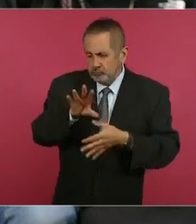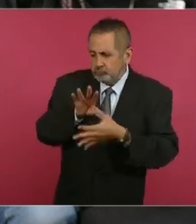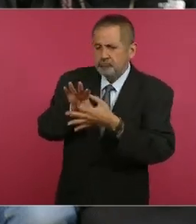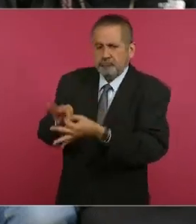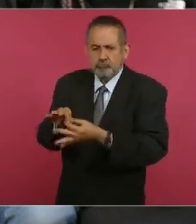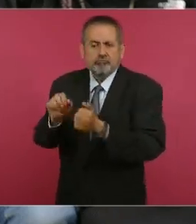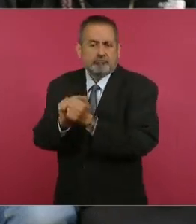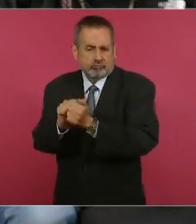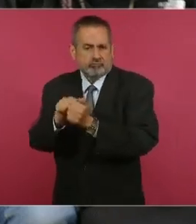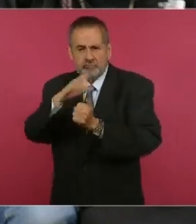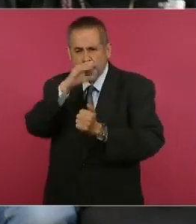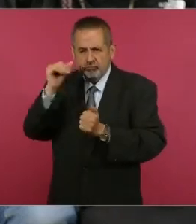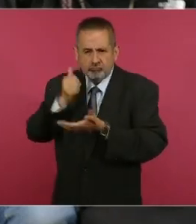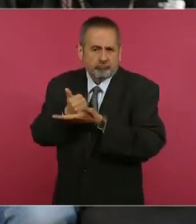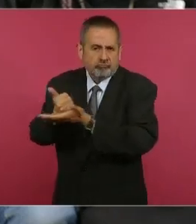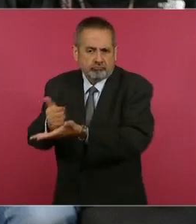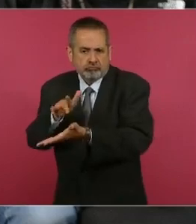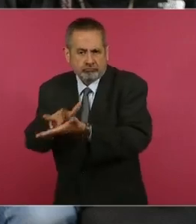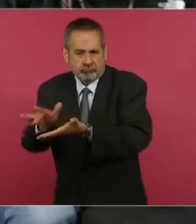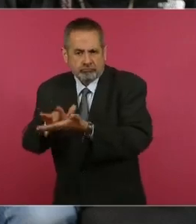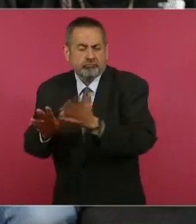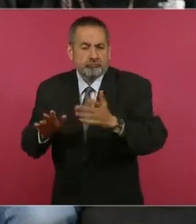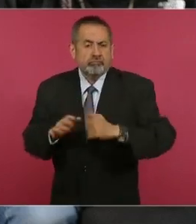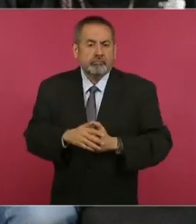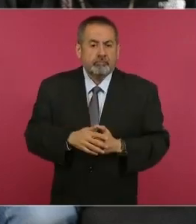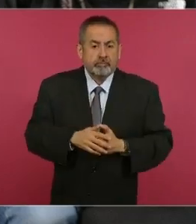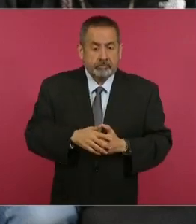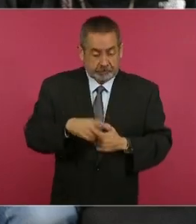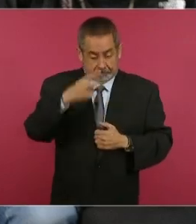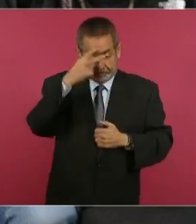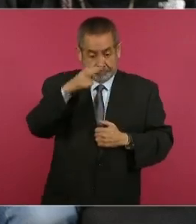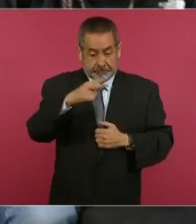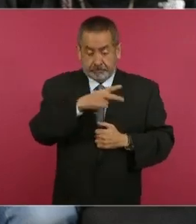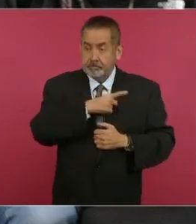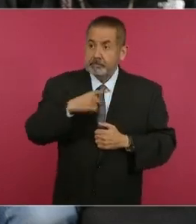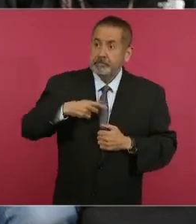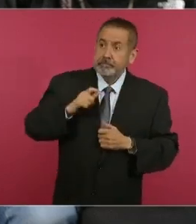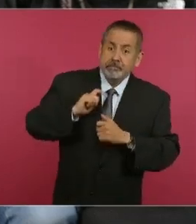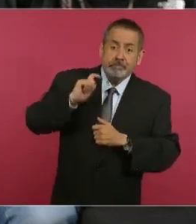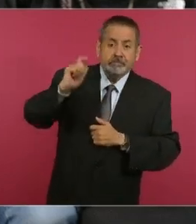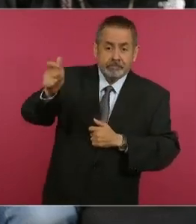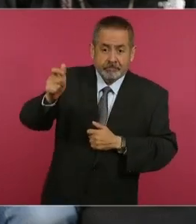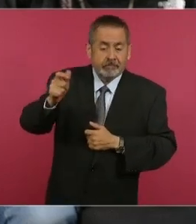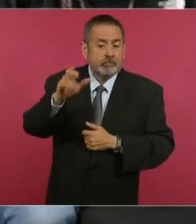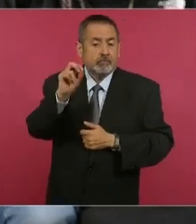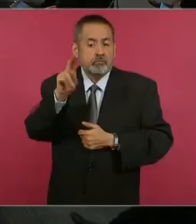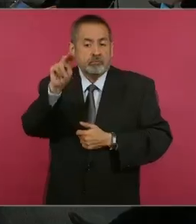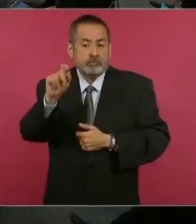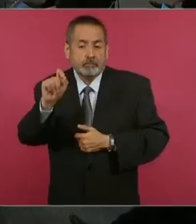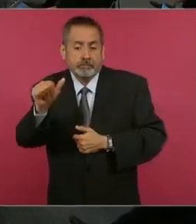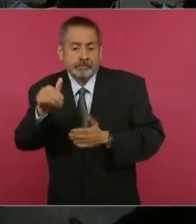alguna viabilidad? Porque México no cumple, le debe a Naciones Unidas 26 millones de dólares. Eso es todo, señor presidente.